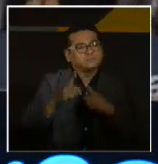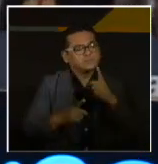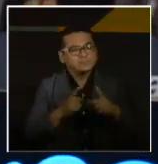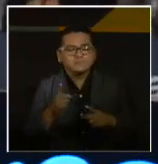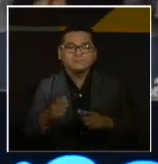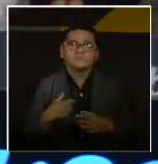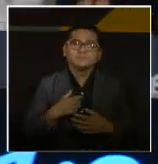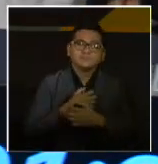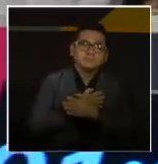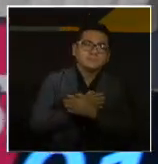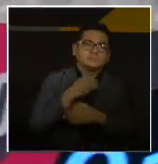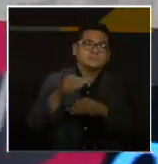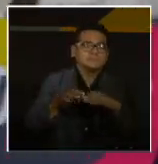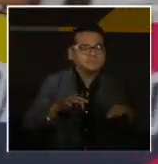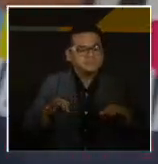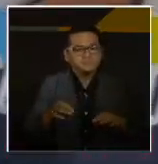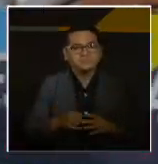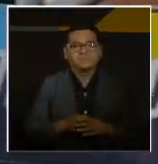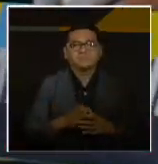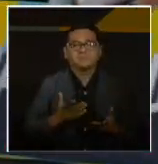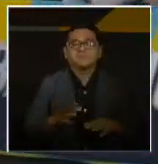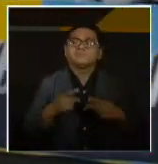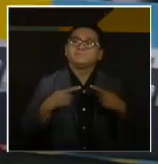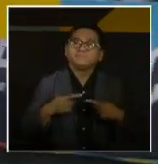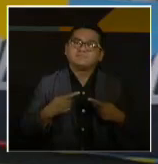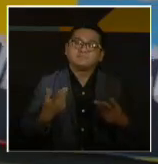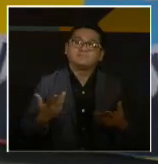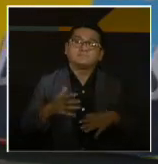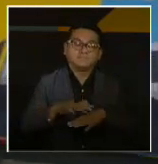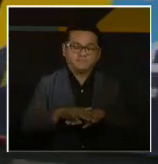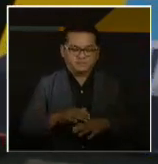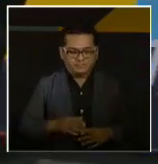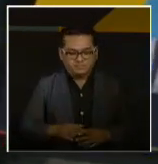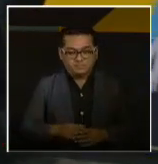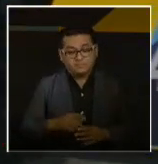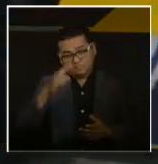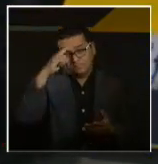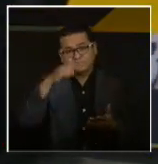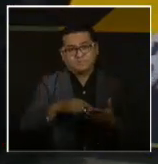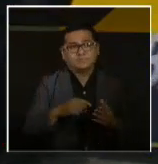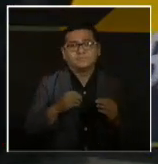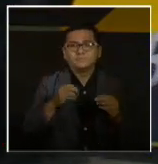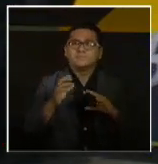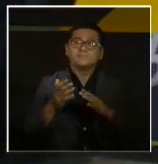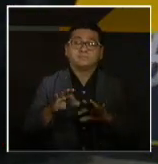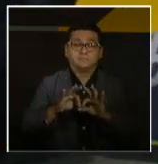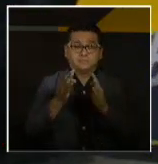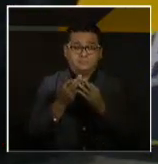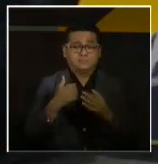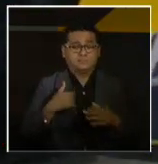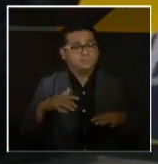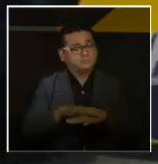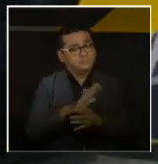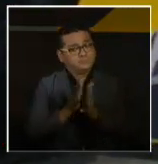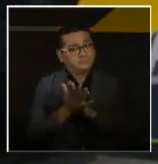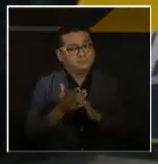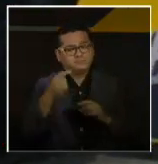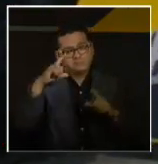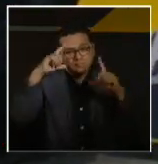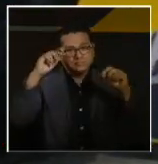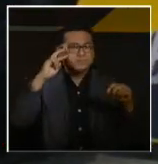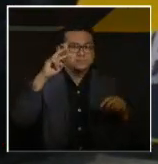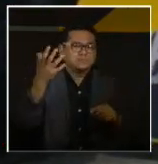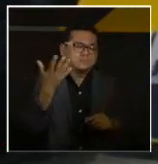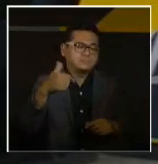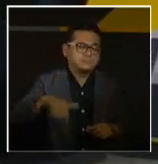deporte, a la educación, al trabajo. Vamos a verlos como personas integrales. Yo creo que esa es una forma de cambiar el paradigma de cómo